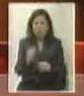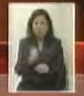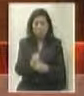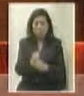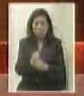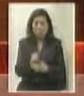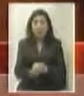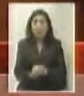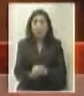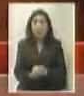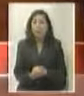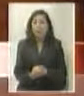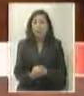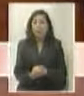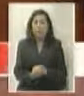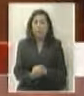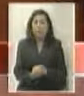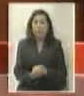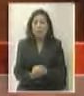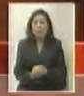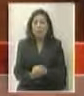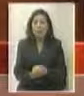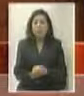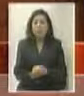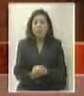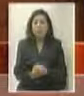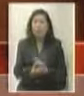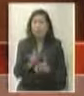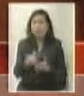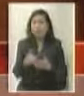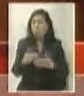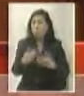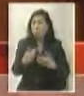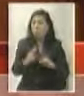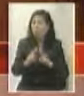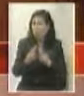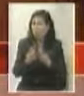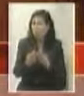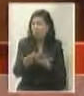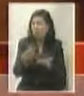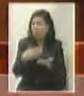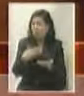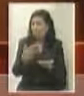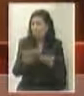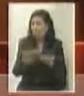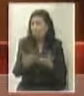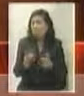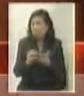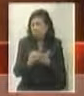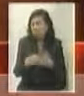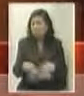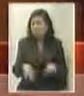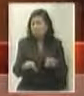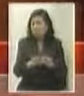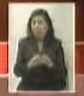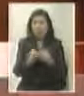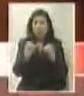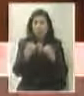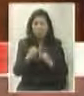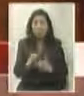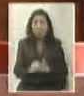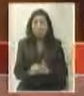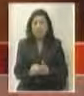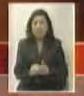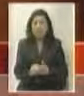trabajo y vamos a conectarnos en la hora que todos podamos estar y recibirlos. Será importante tener la